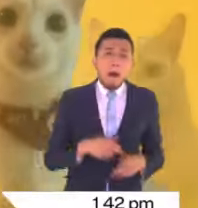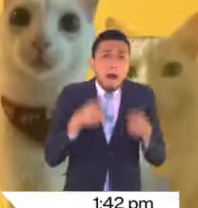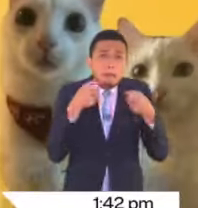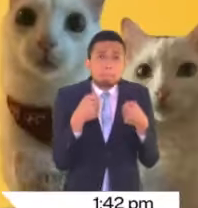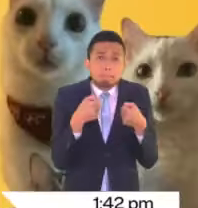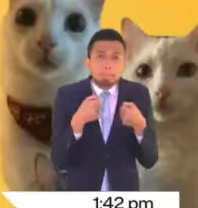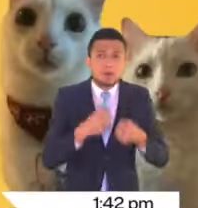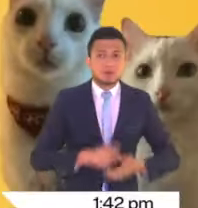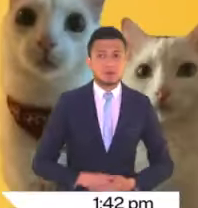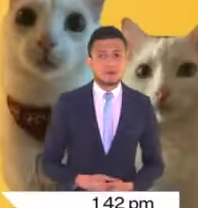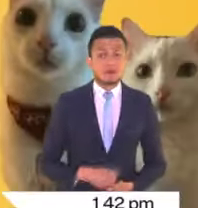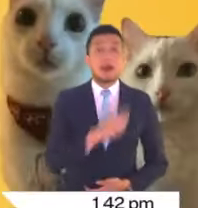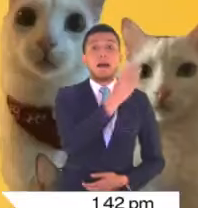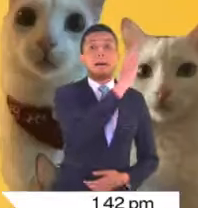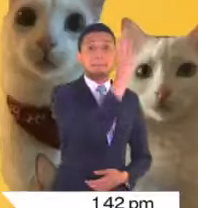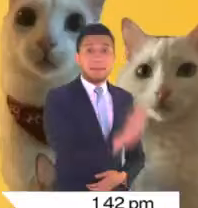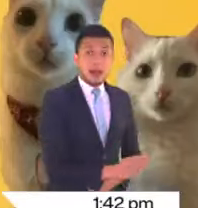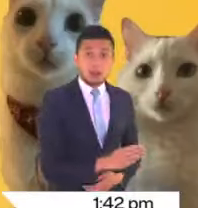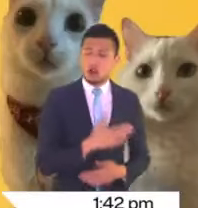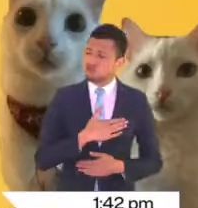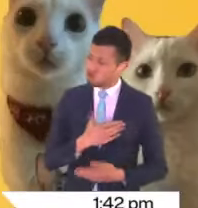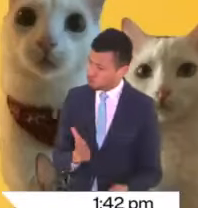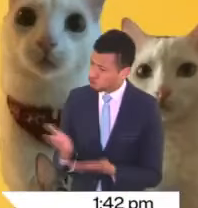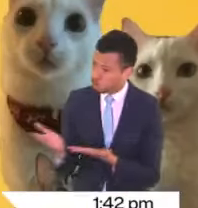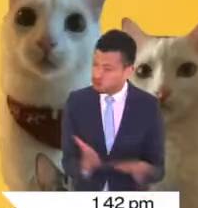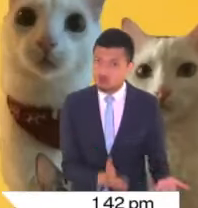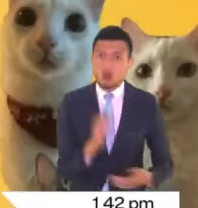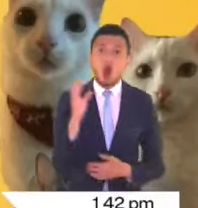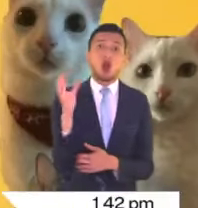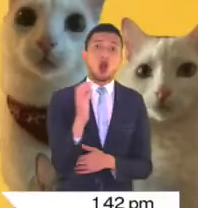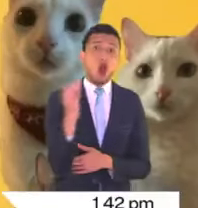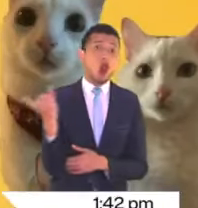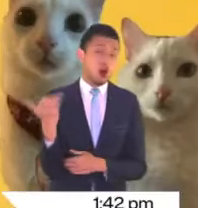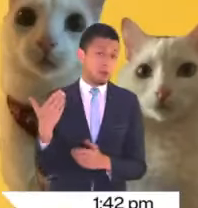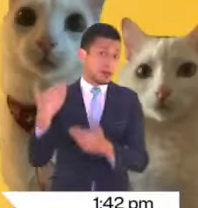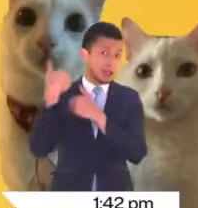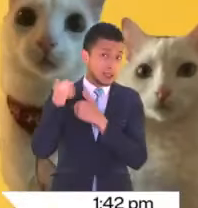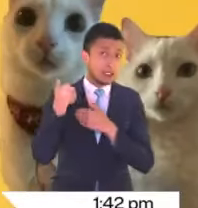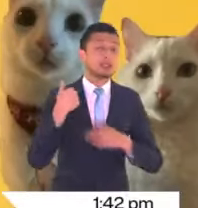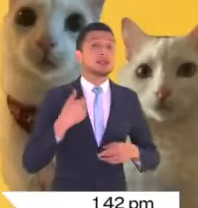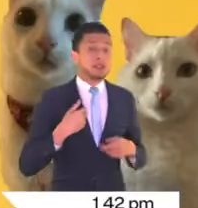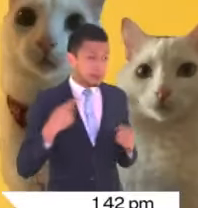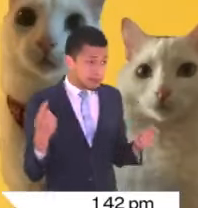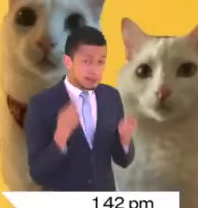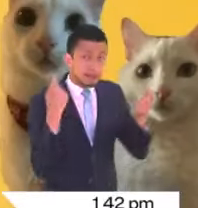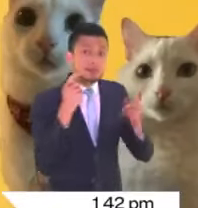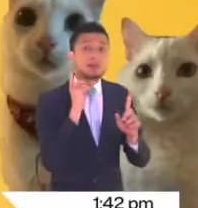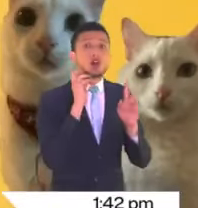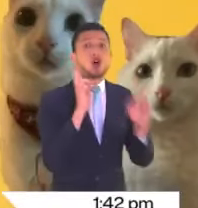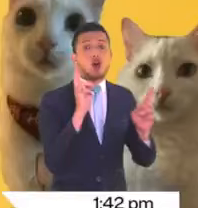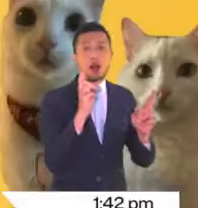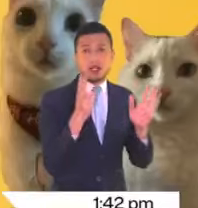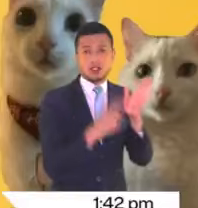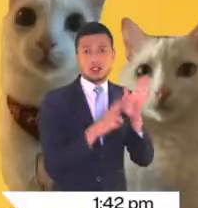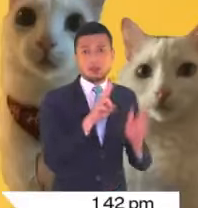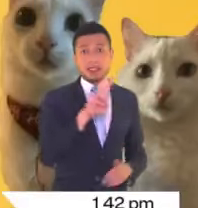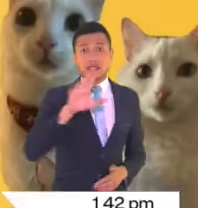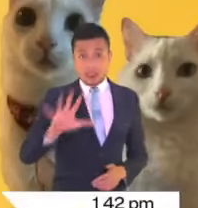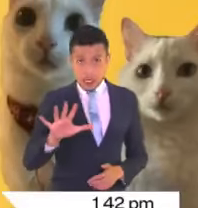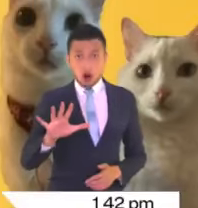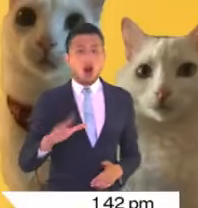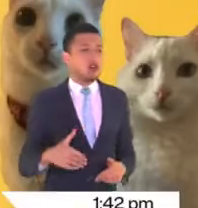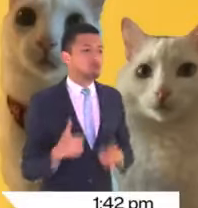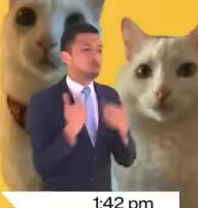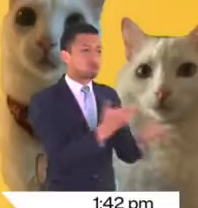Brasil tiene las puertas abiertas para Yoko y en manos de Colombia está el que él pueda empezar un 2025 en el santuario donde